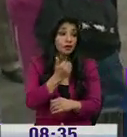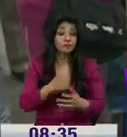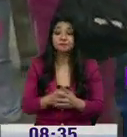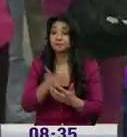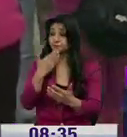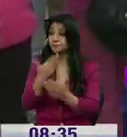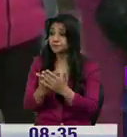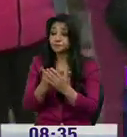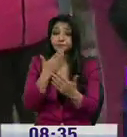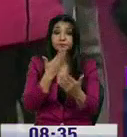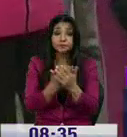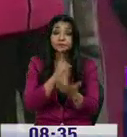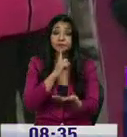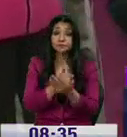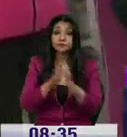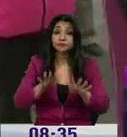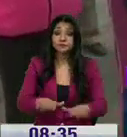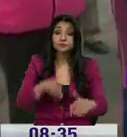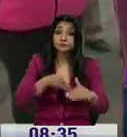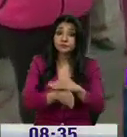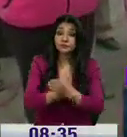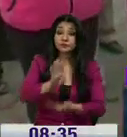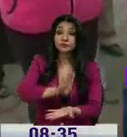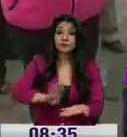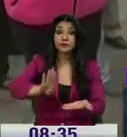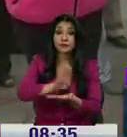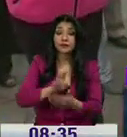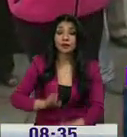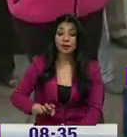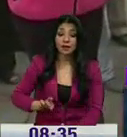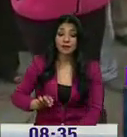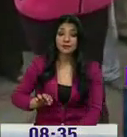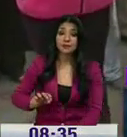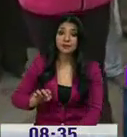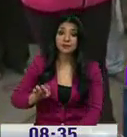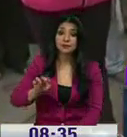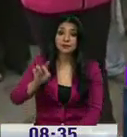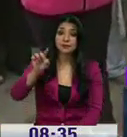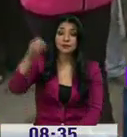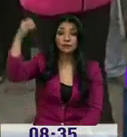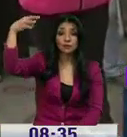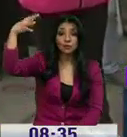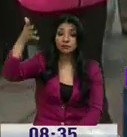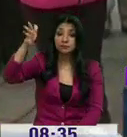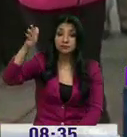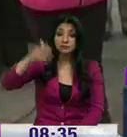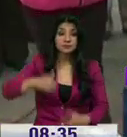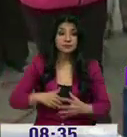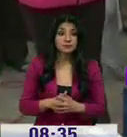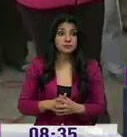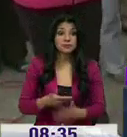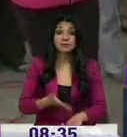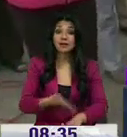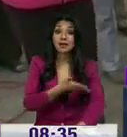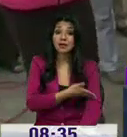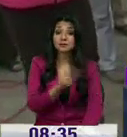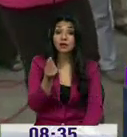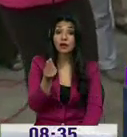Muchísimas gracias, así es. Aquí a la entrada del barrio hay unas escalinatas, lamentablemente no tienen alumbrado público, hayan sido asaltados los